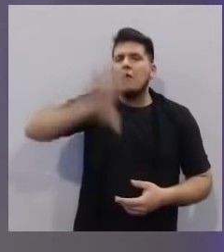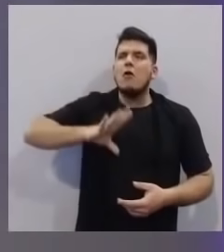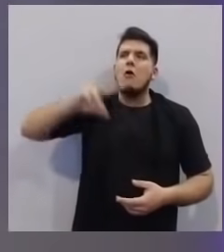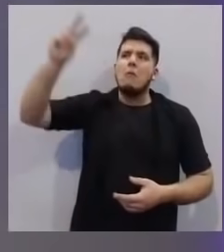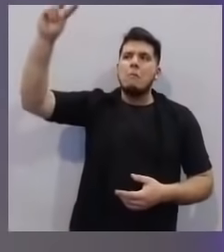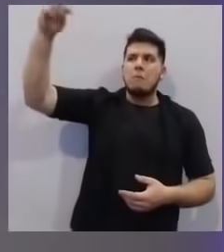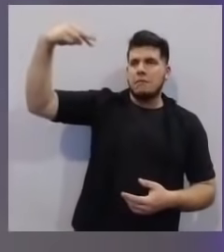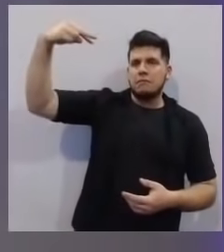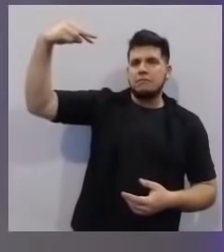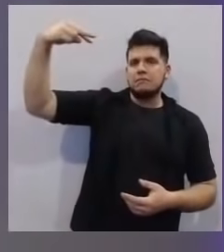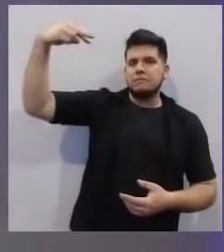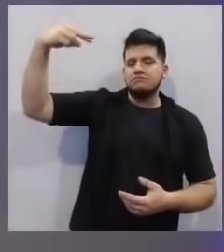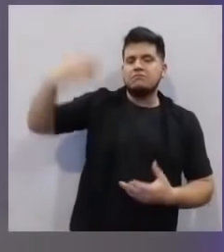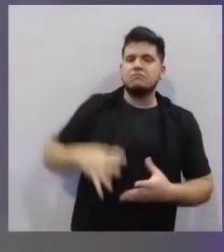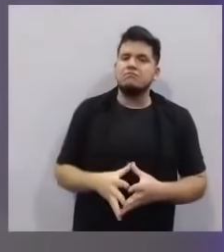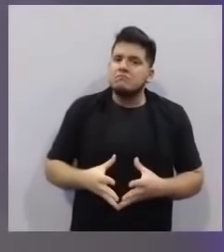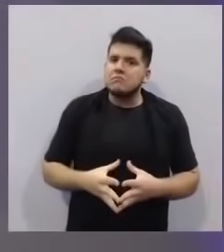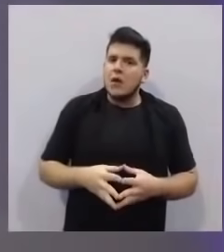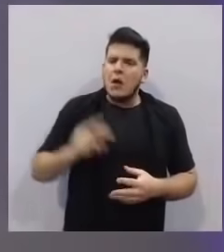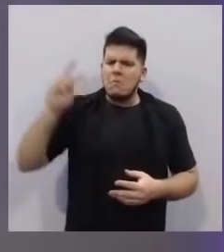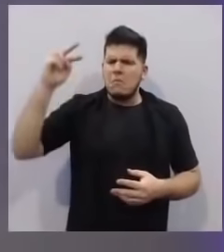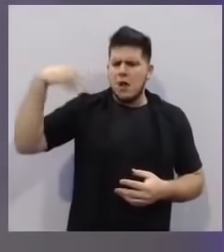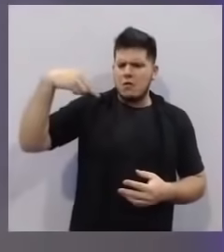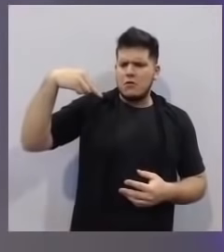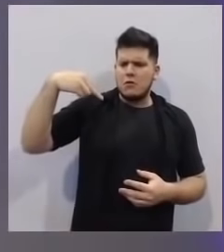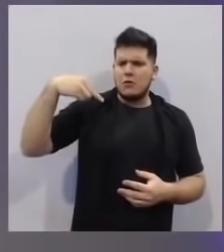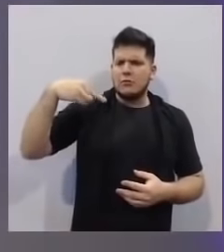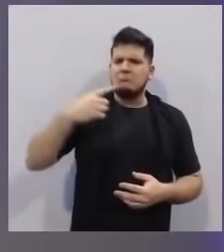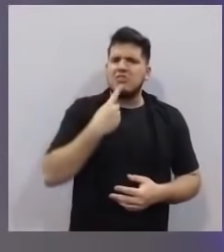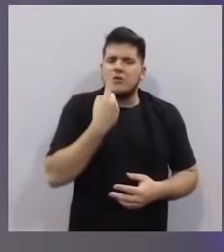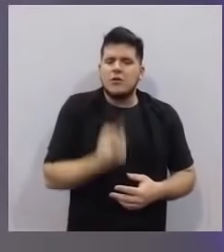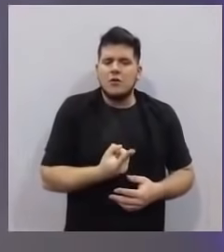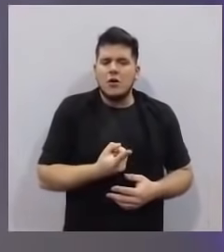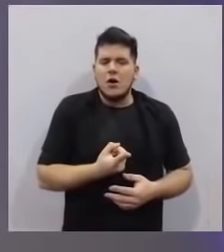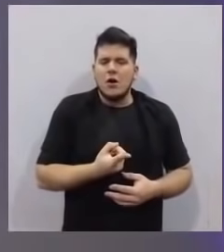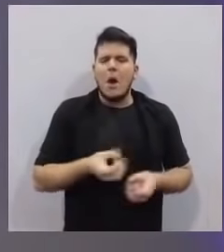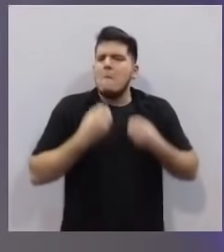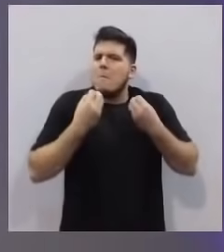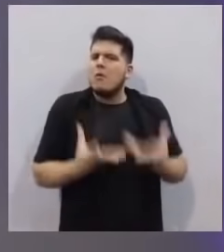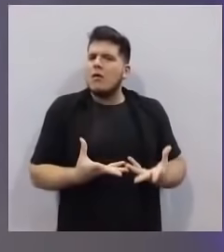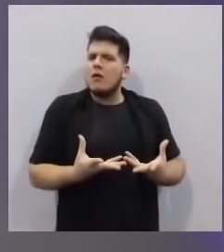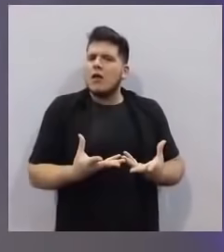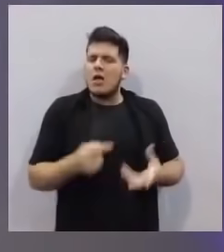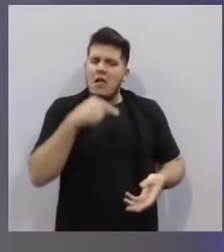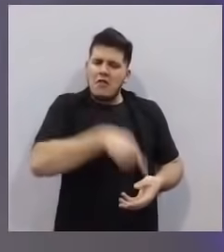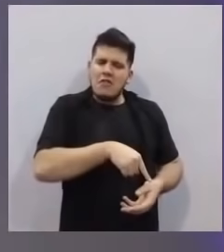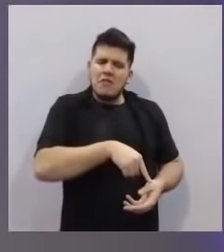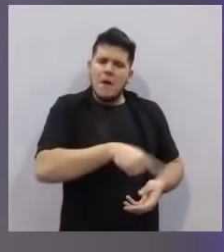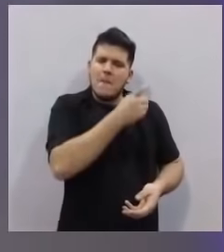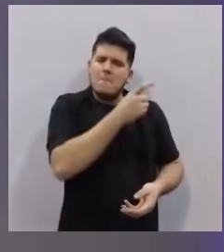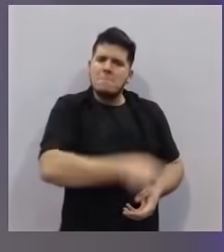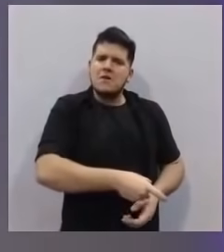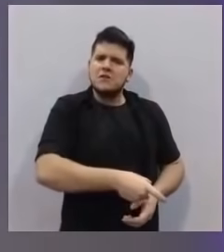se imagina que dios como padre hace eso si o no hijo si siempre